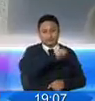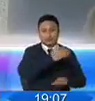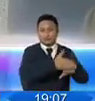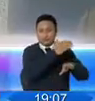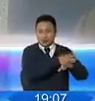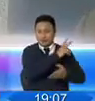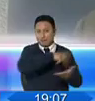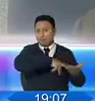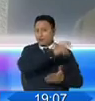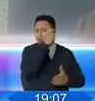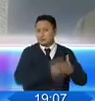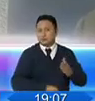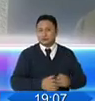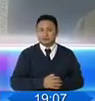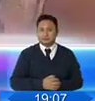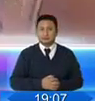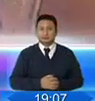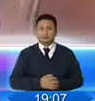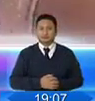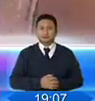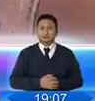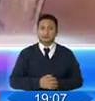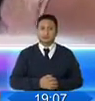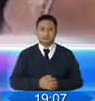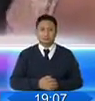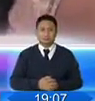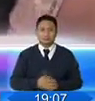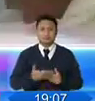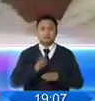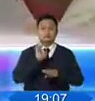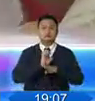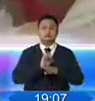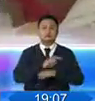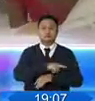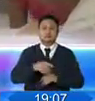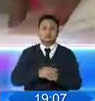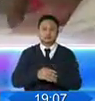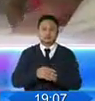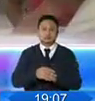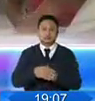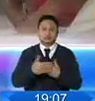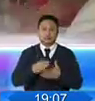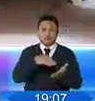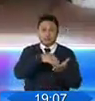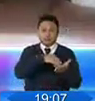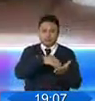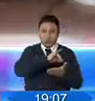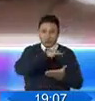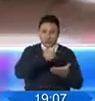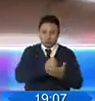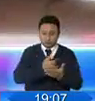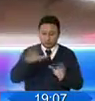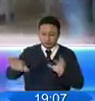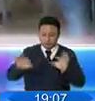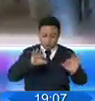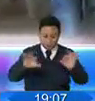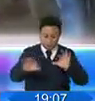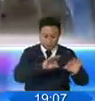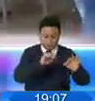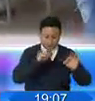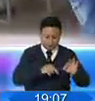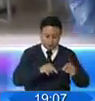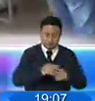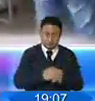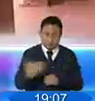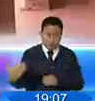que ponerme al día con las multas que tengo atrasadas? Por otra parte, los ecuatorianos que estén seleccionados para integrar las juntas receptoras del voto y